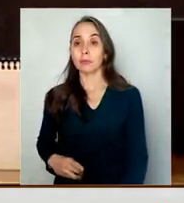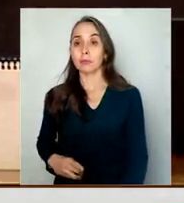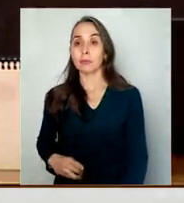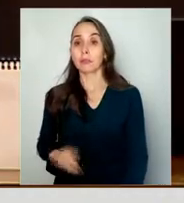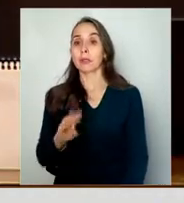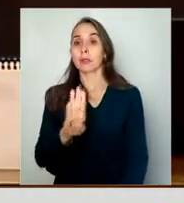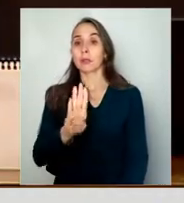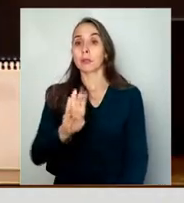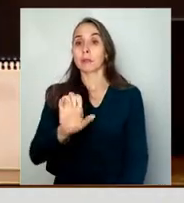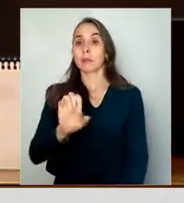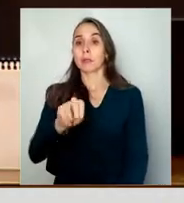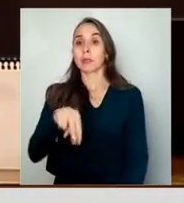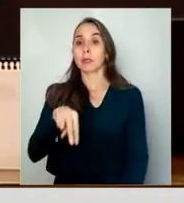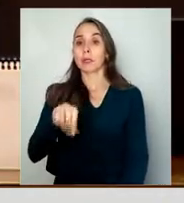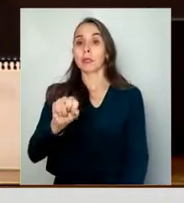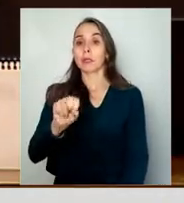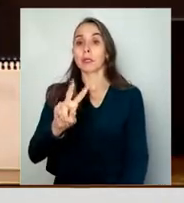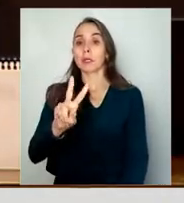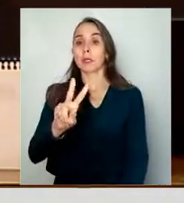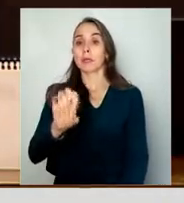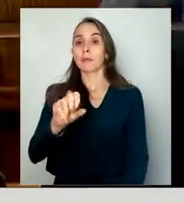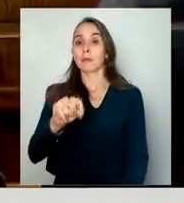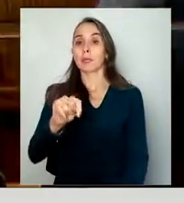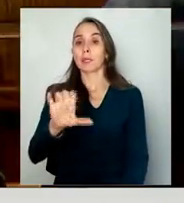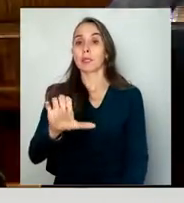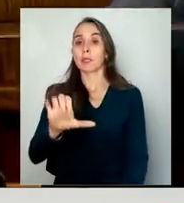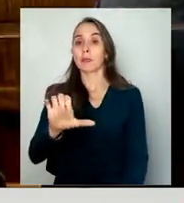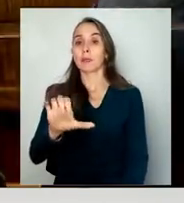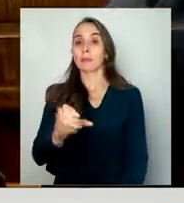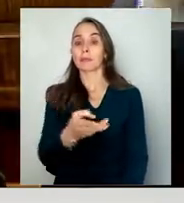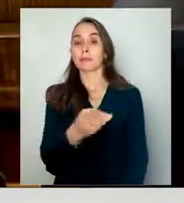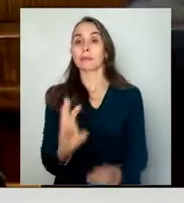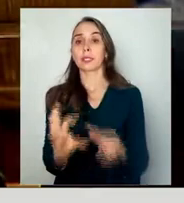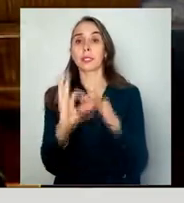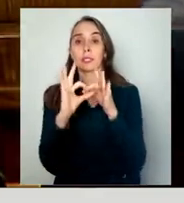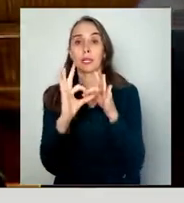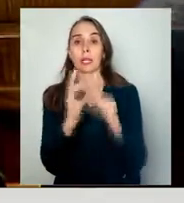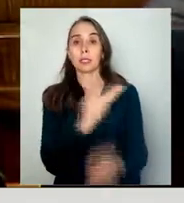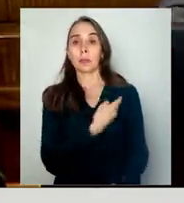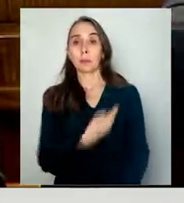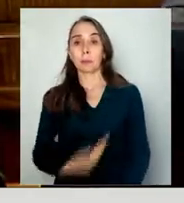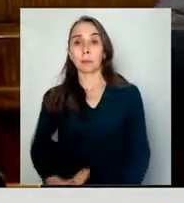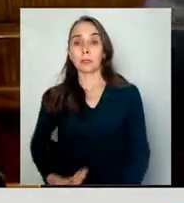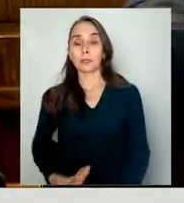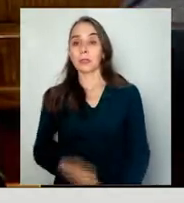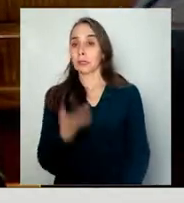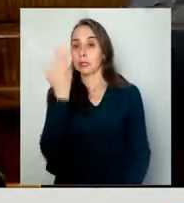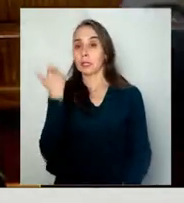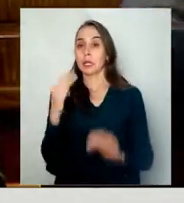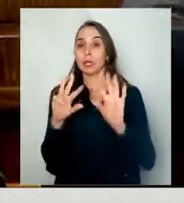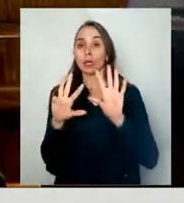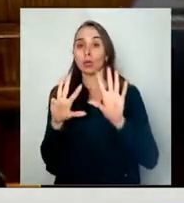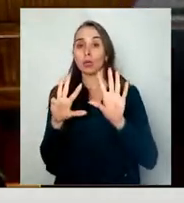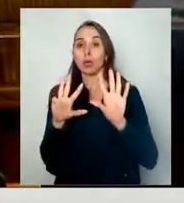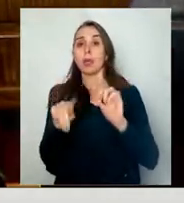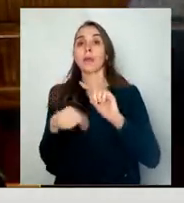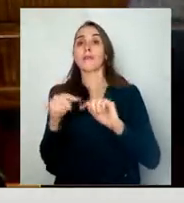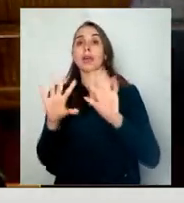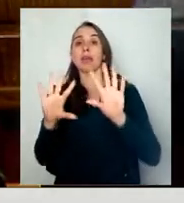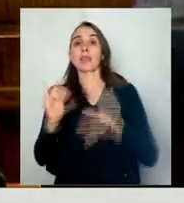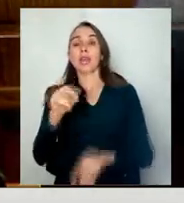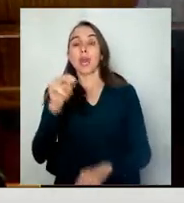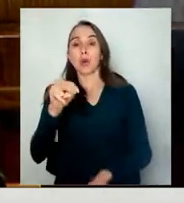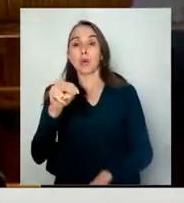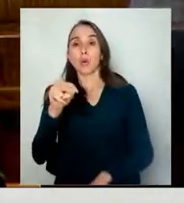diputado Benavente Gracias presidente el pasado nueve y diez de Julio se cumplió